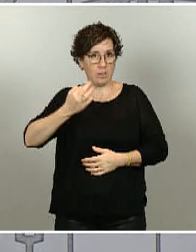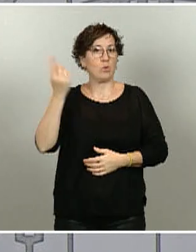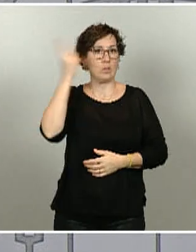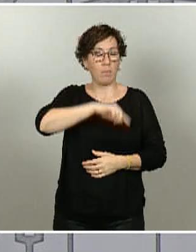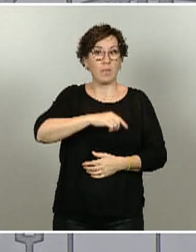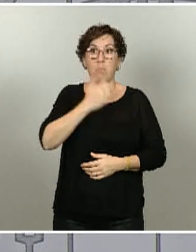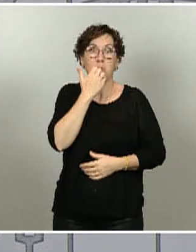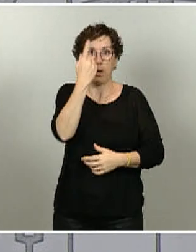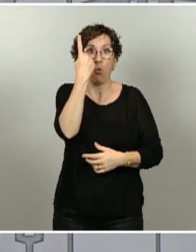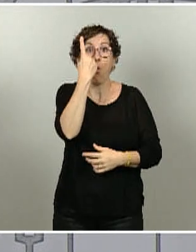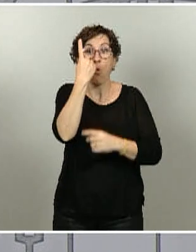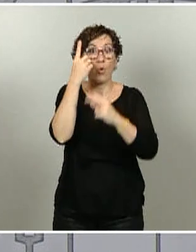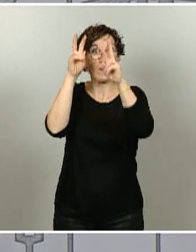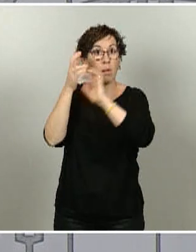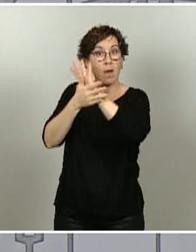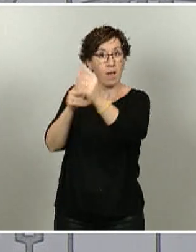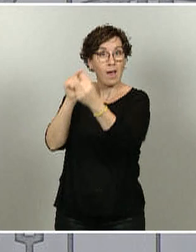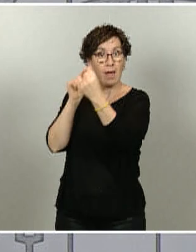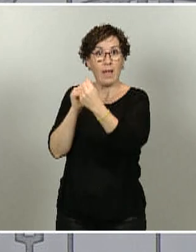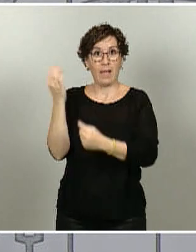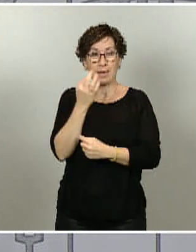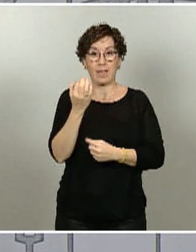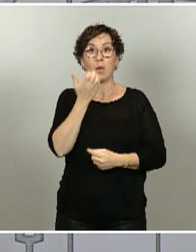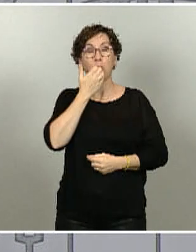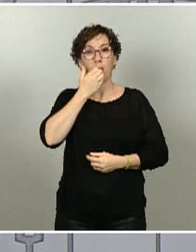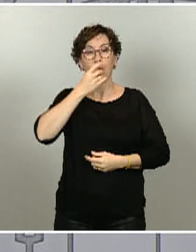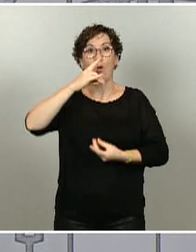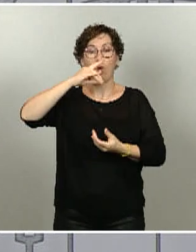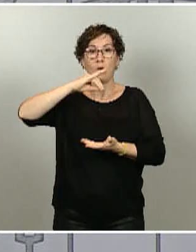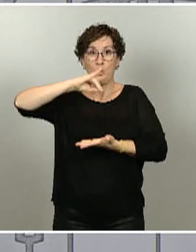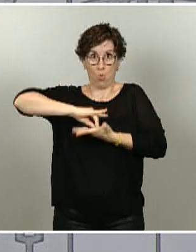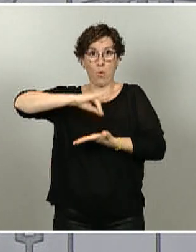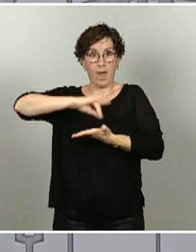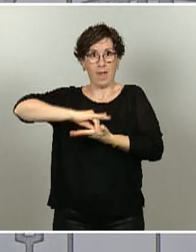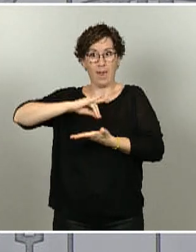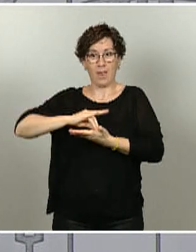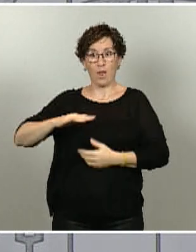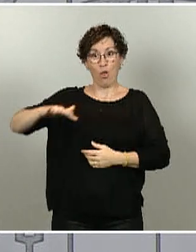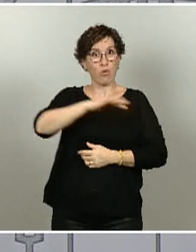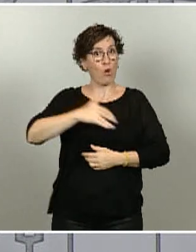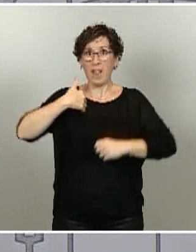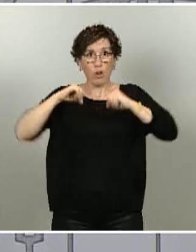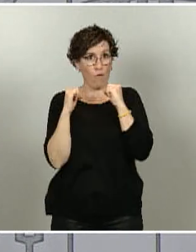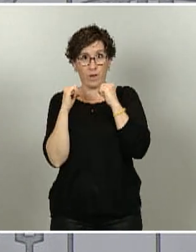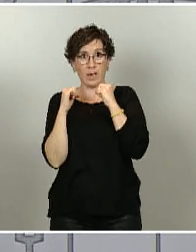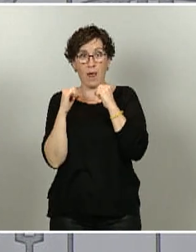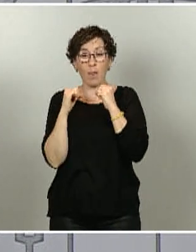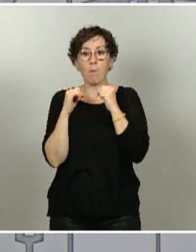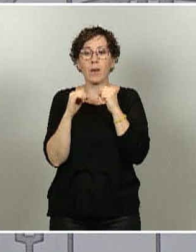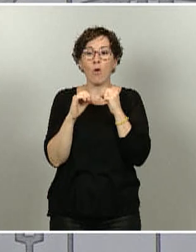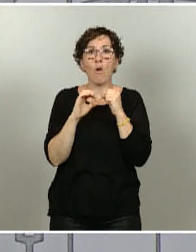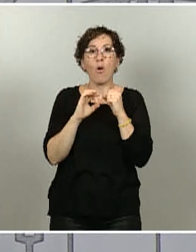que, estando confinada la provincia de Hubei y no teniendo casos en prácticamente ninguna otra provincia de China, salvo casos